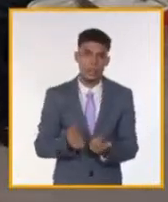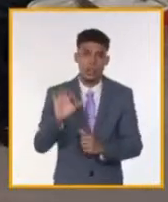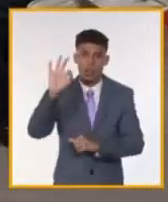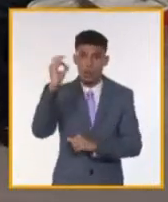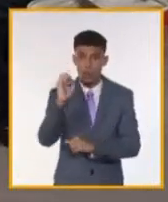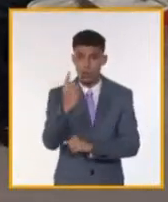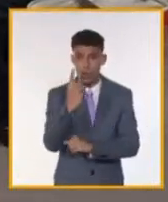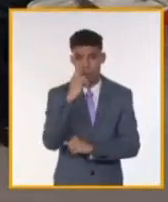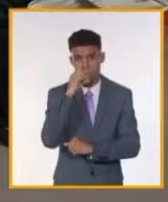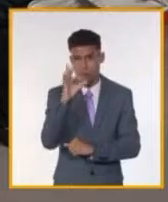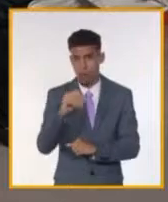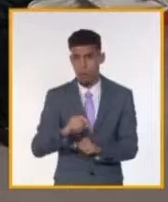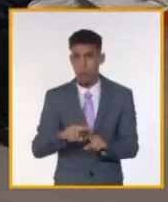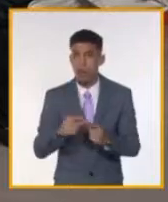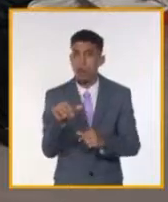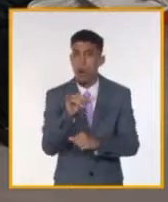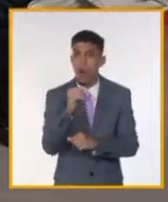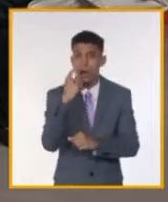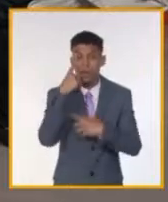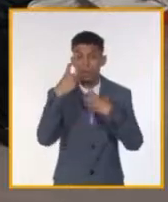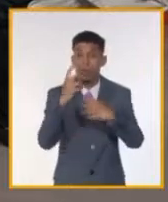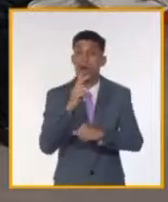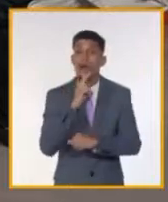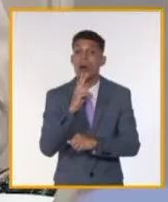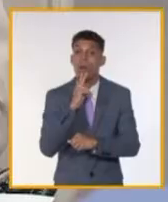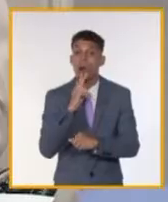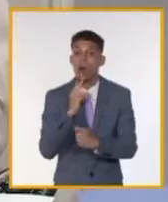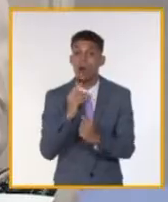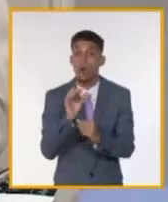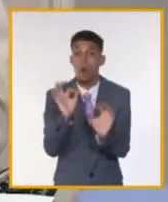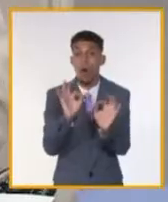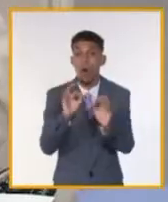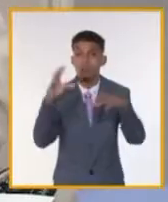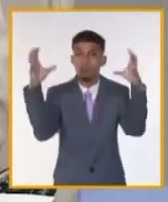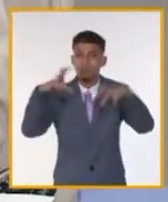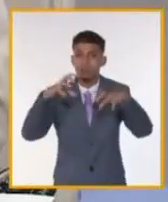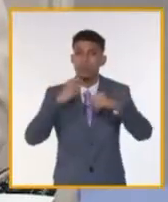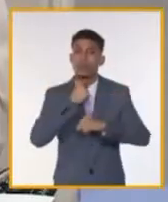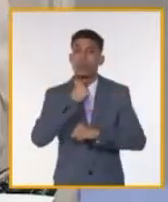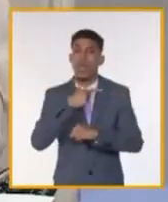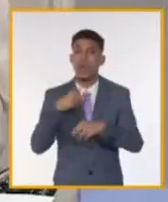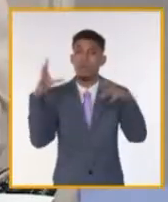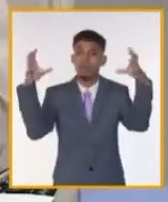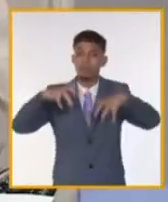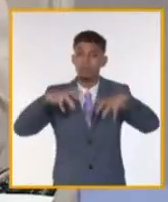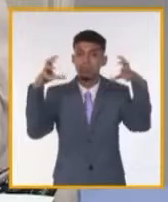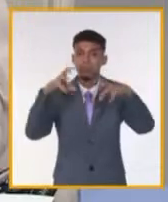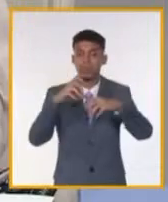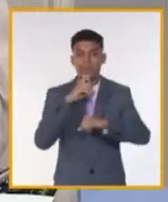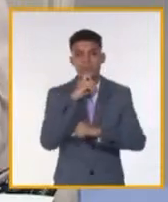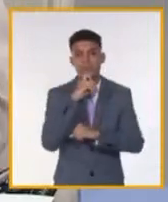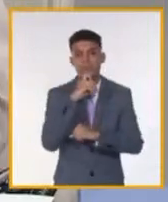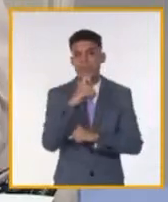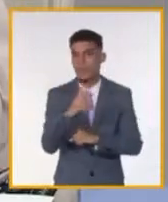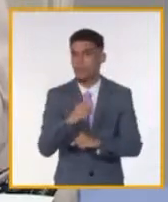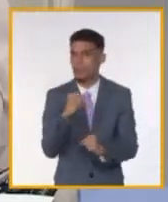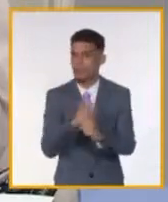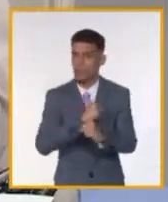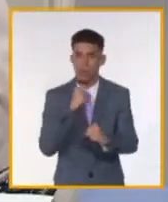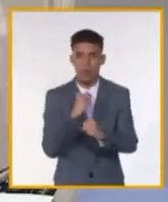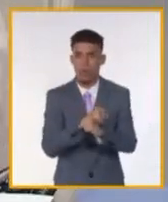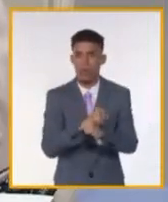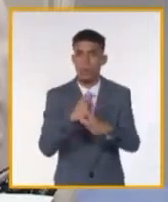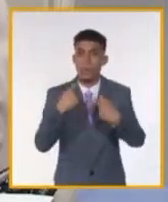falta que no haya agua, que no llueva o que llueva el mínimo posible. Hace falta que la temperatura del ambiente durante todo el año